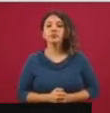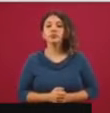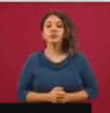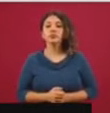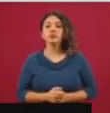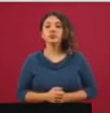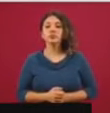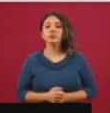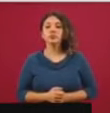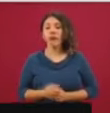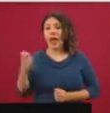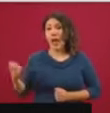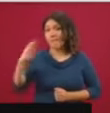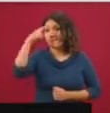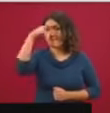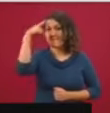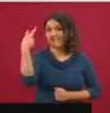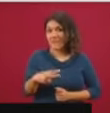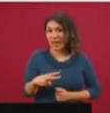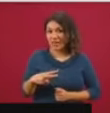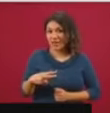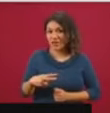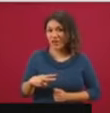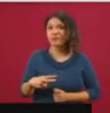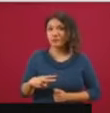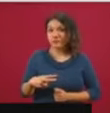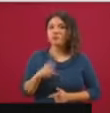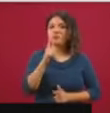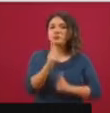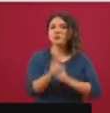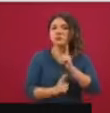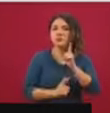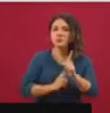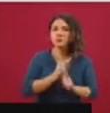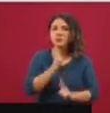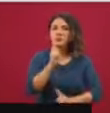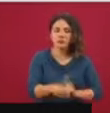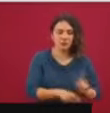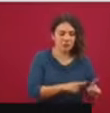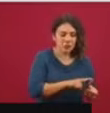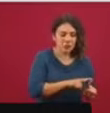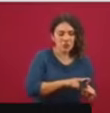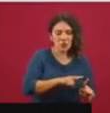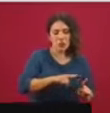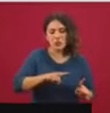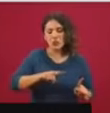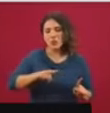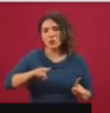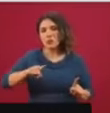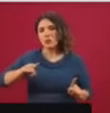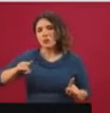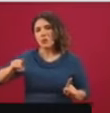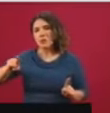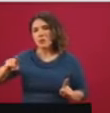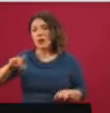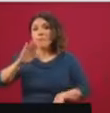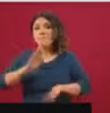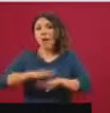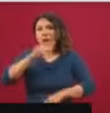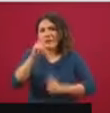esta es la curva de mexico y va lento mucho más lento de lo que pudo haber sido aquí